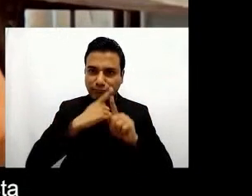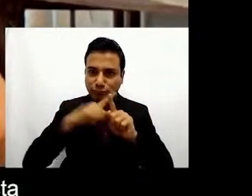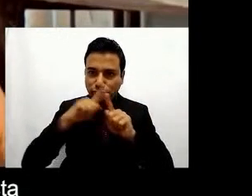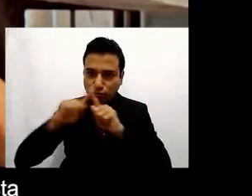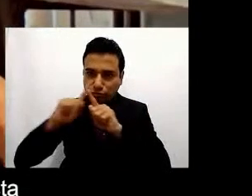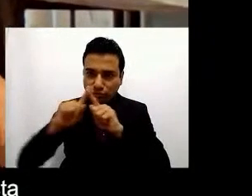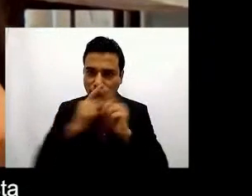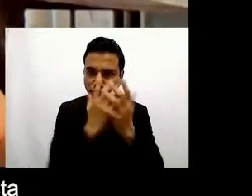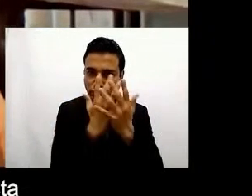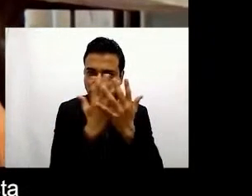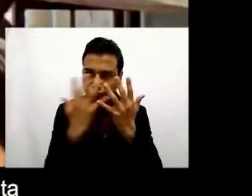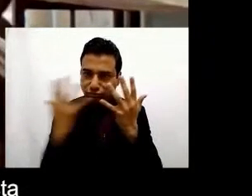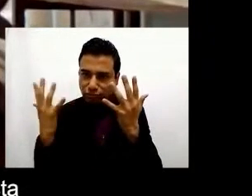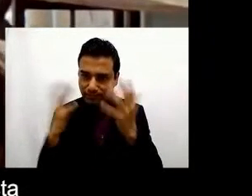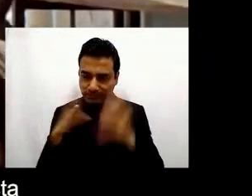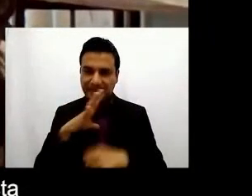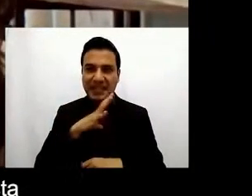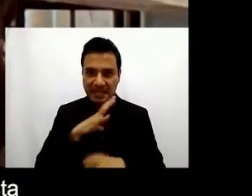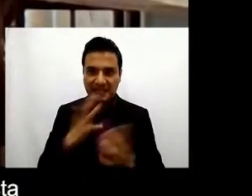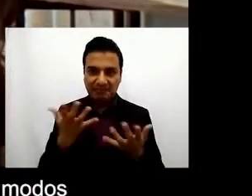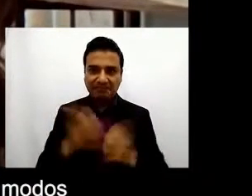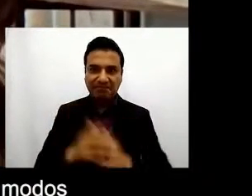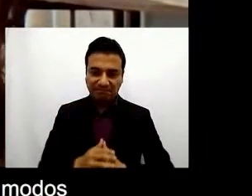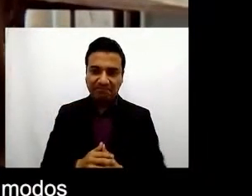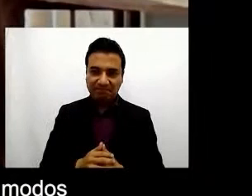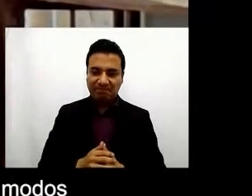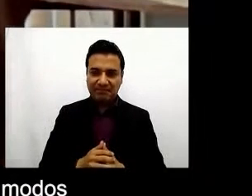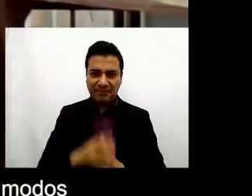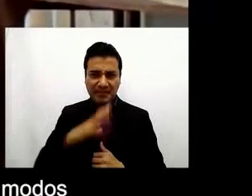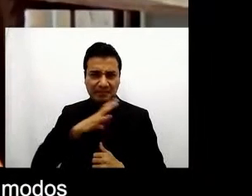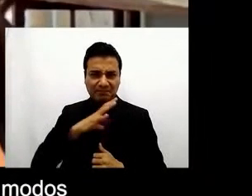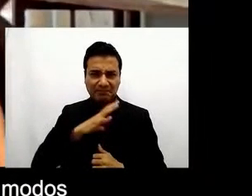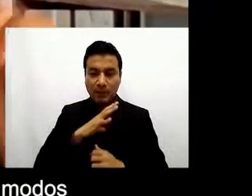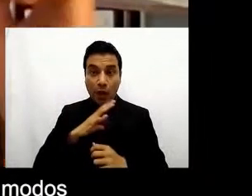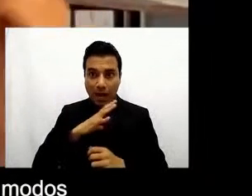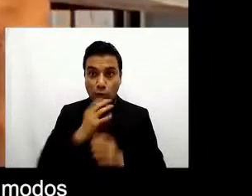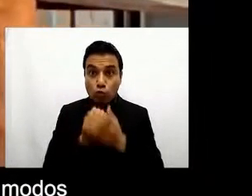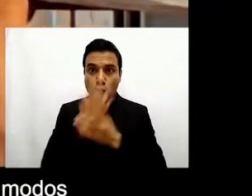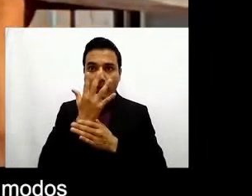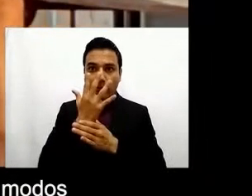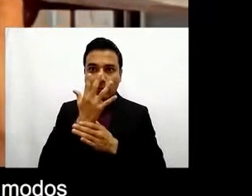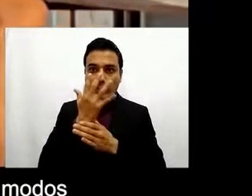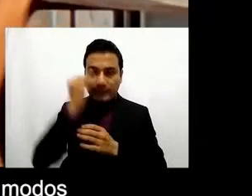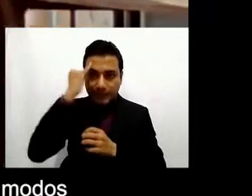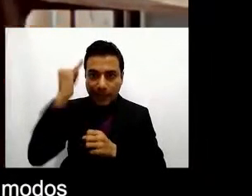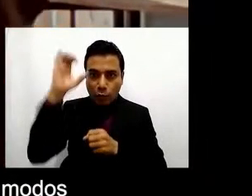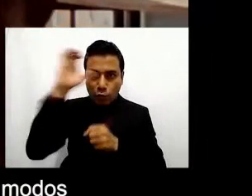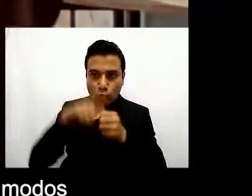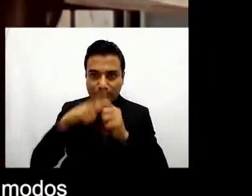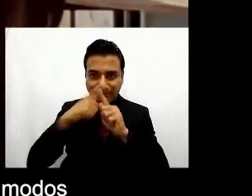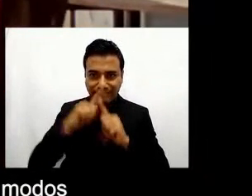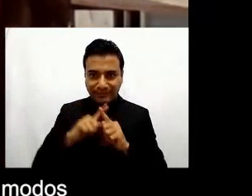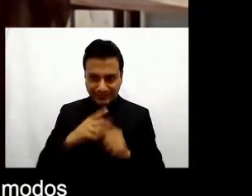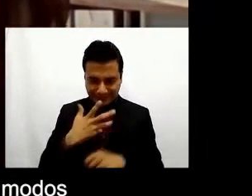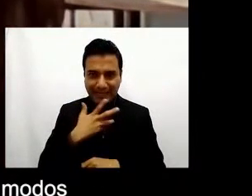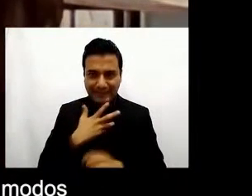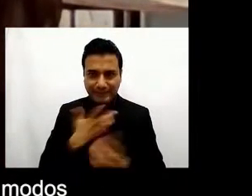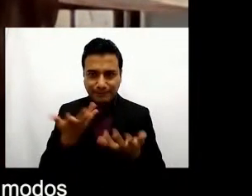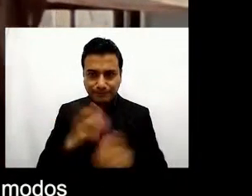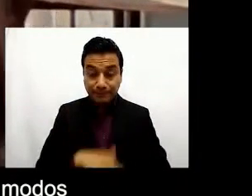expresiones, vamos a decir, no dominantes, sino también emergentes, residuales. De todos